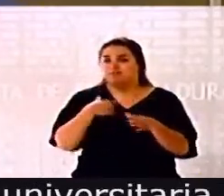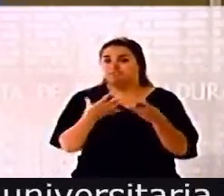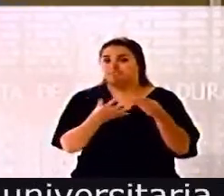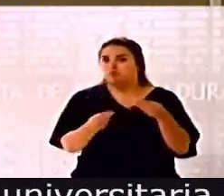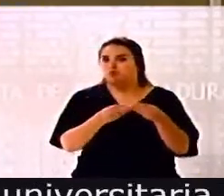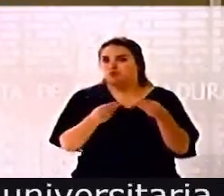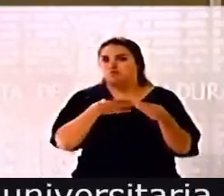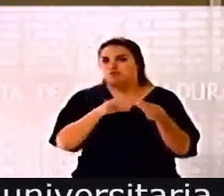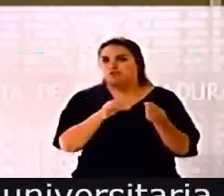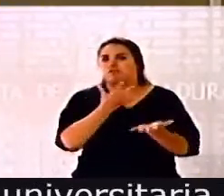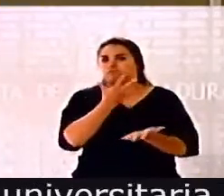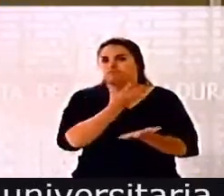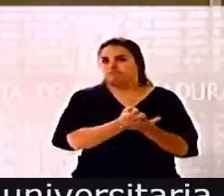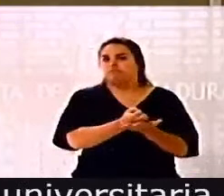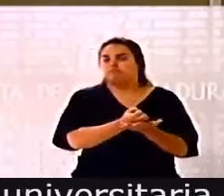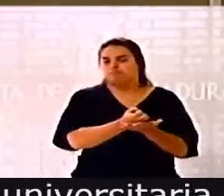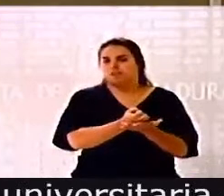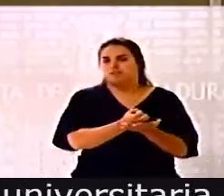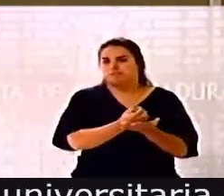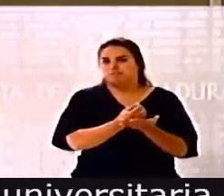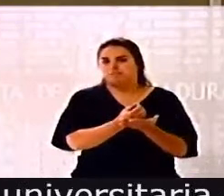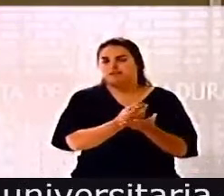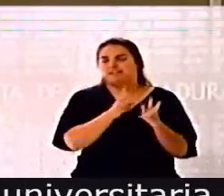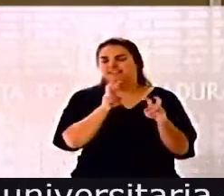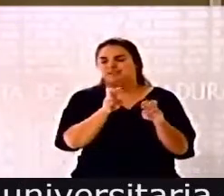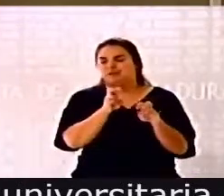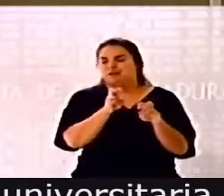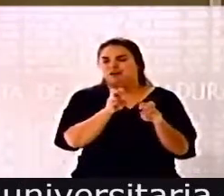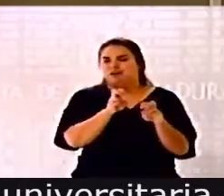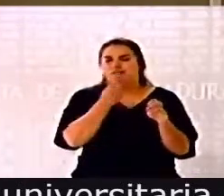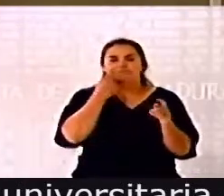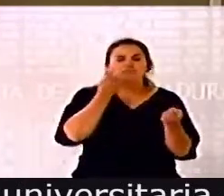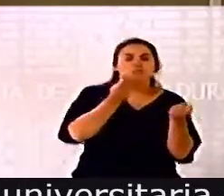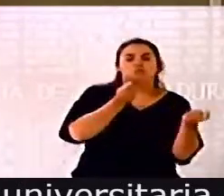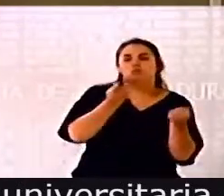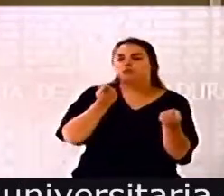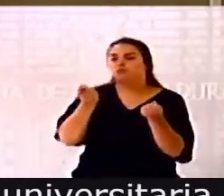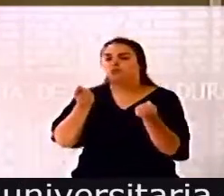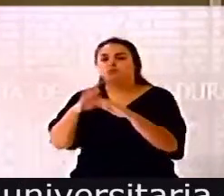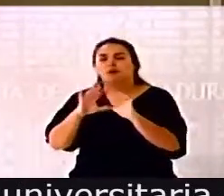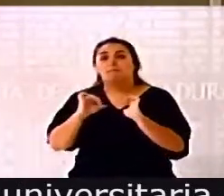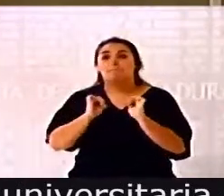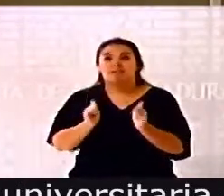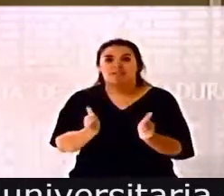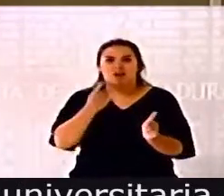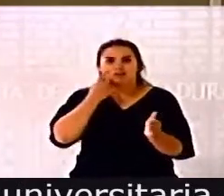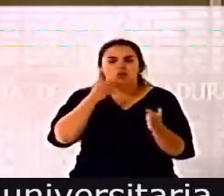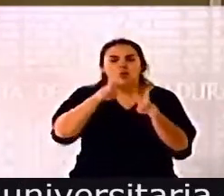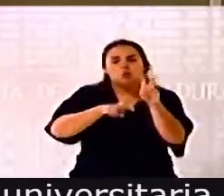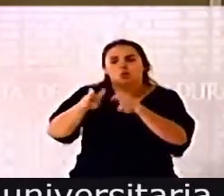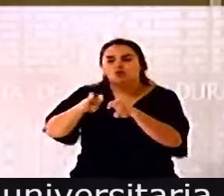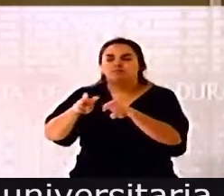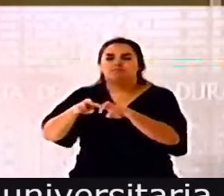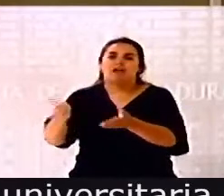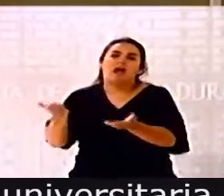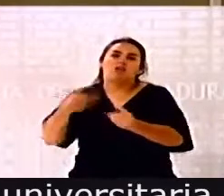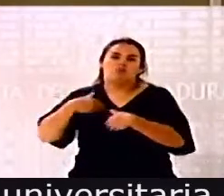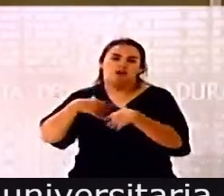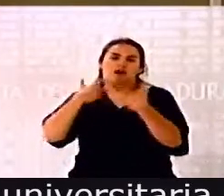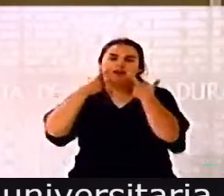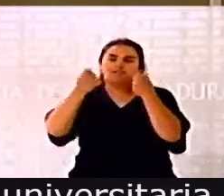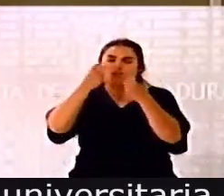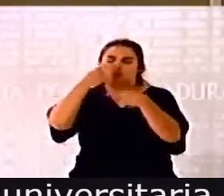utilizar esta Radar COVID como método de rastreo inicial que ayudaría mucho a salud pública. Por lo